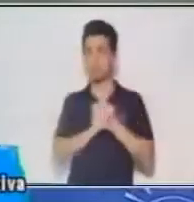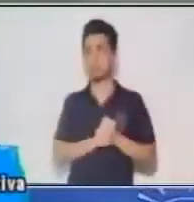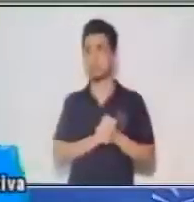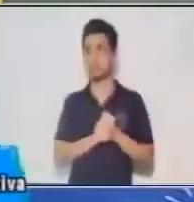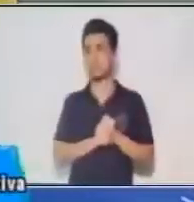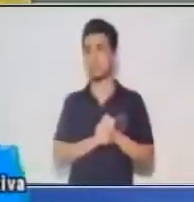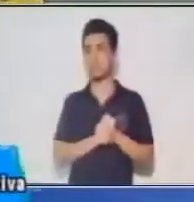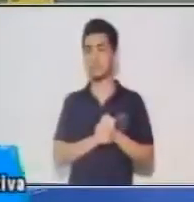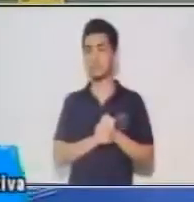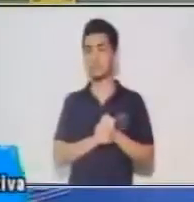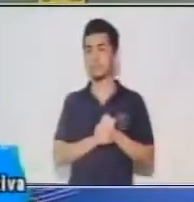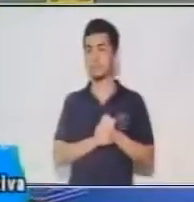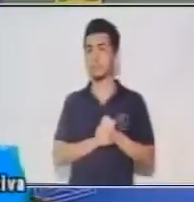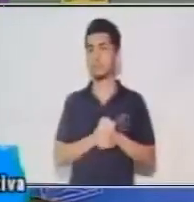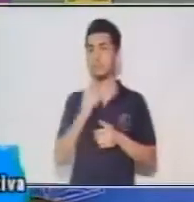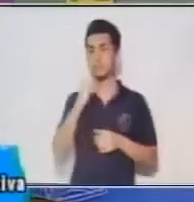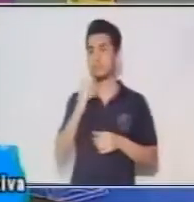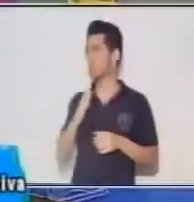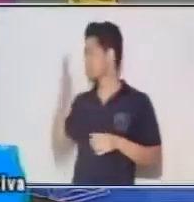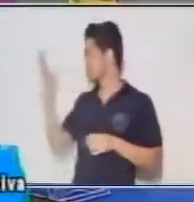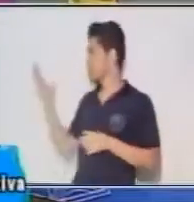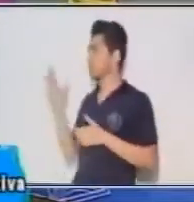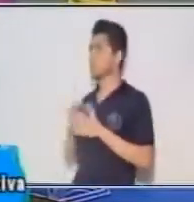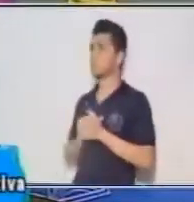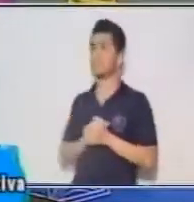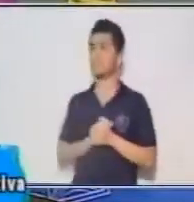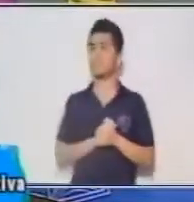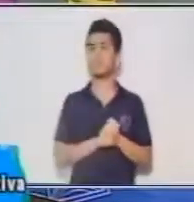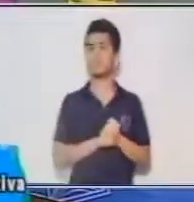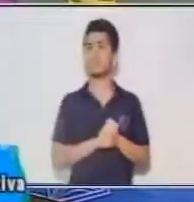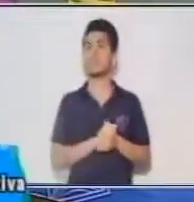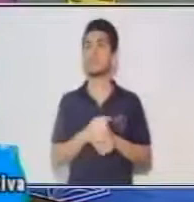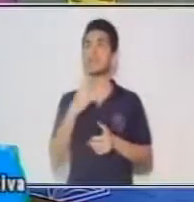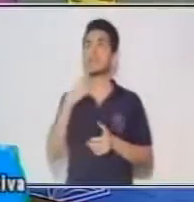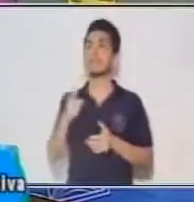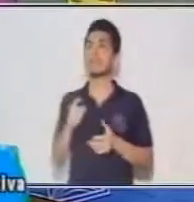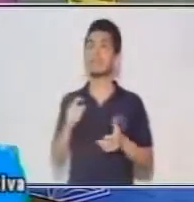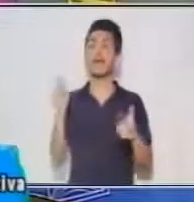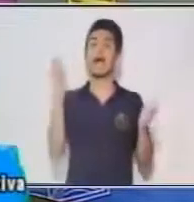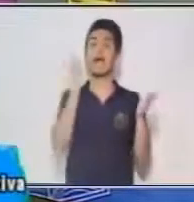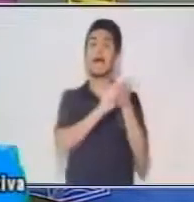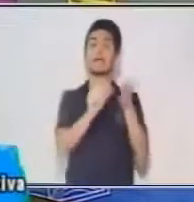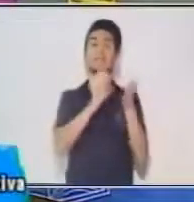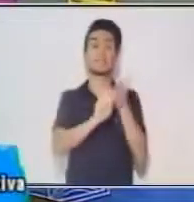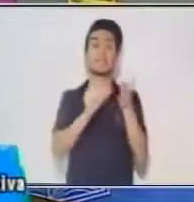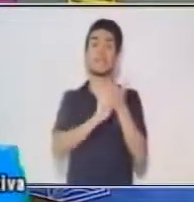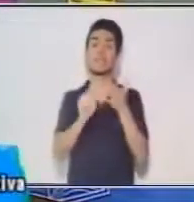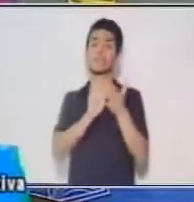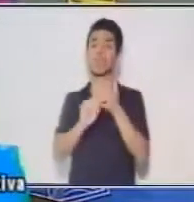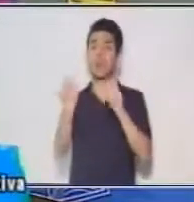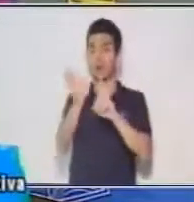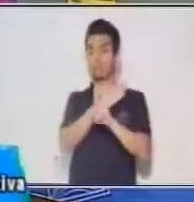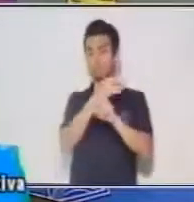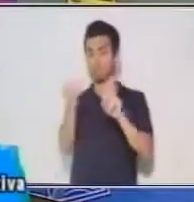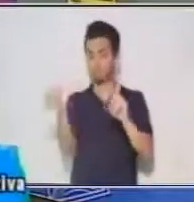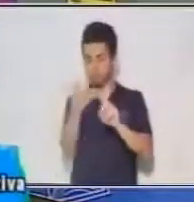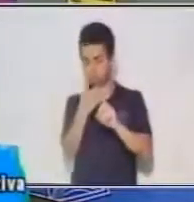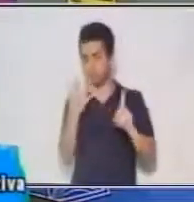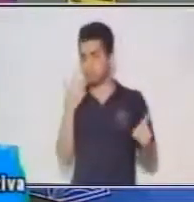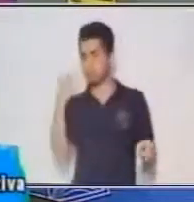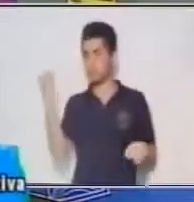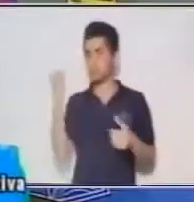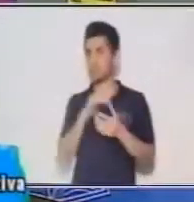Bien, vamos de este lado y dice escritura persuasiva. Y si te das cuenta,